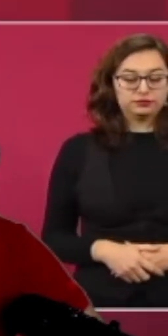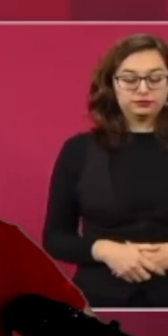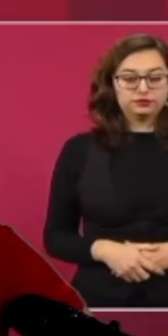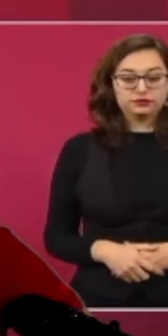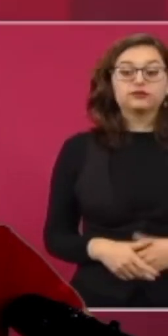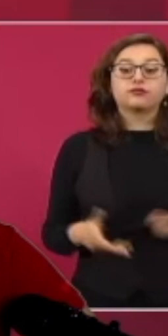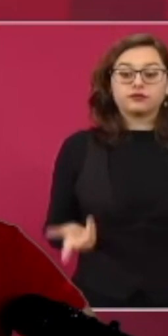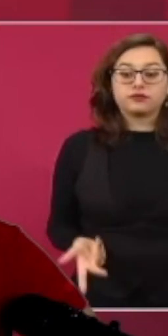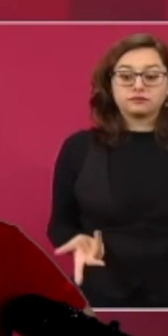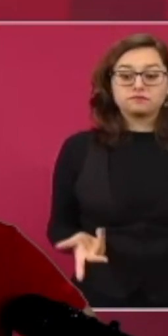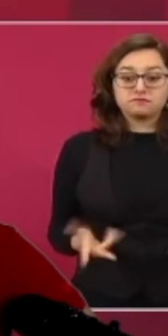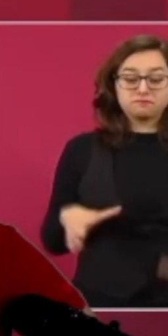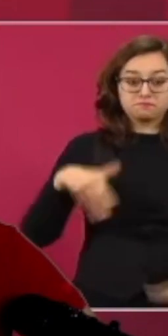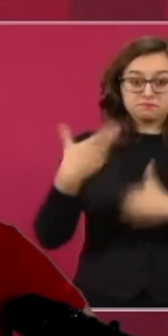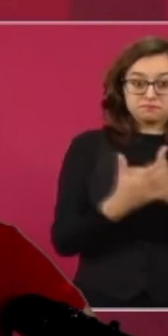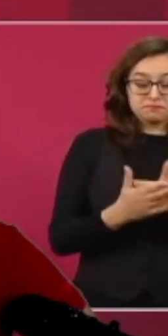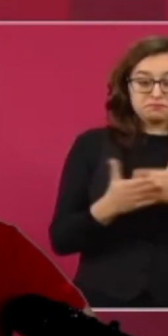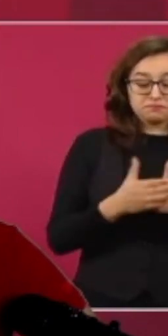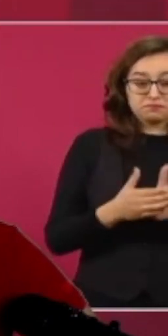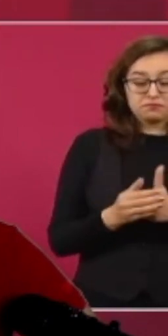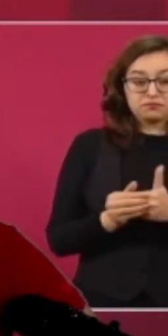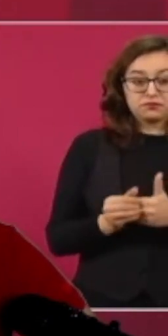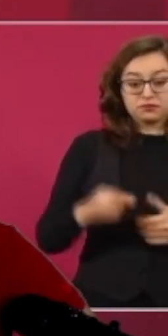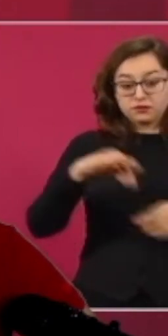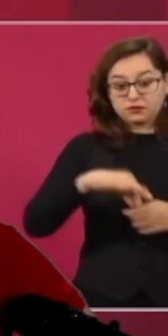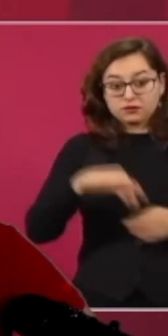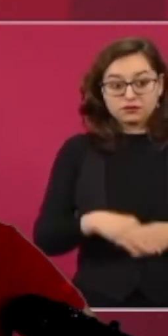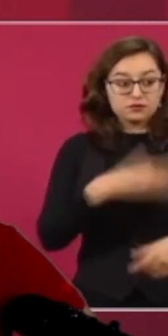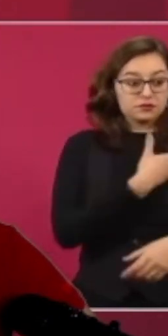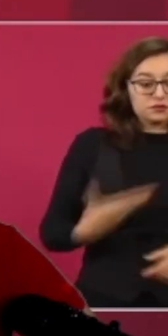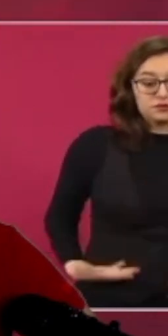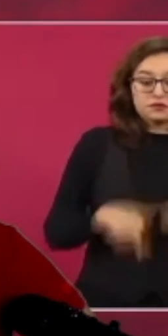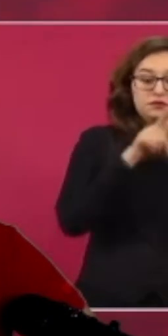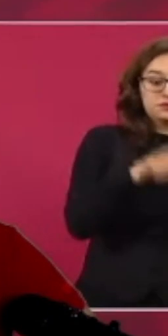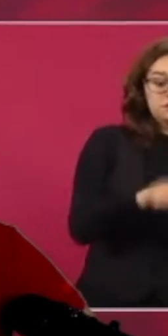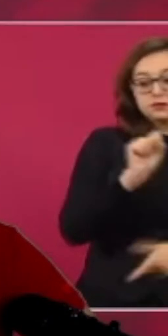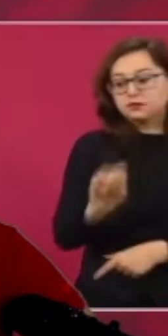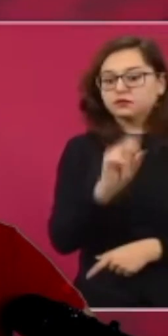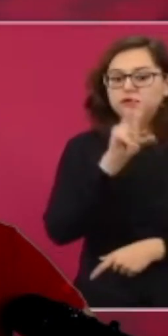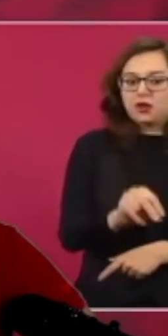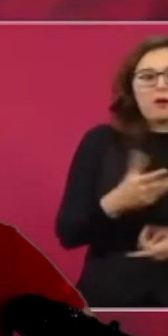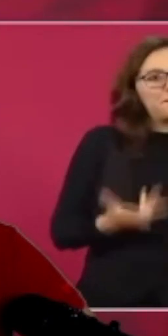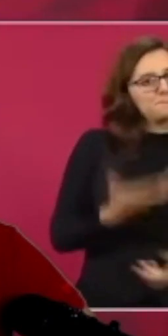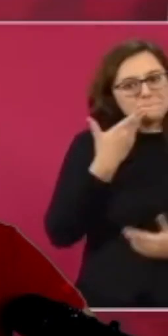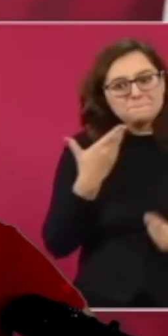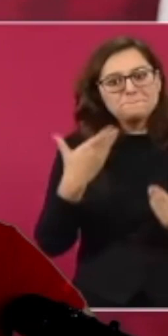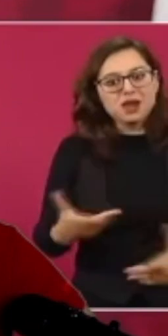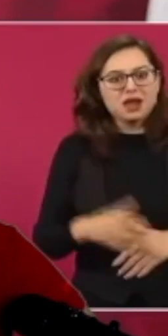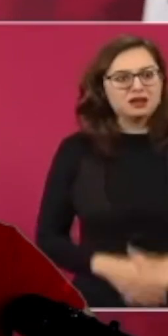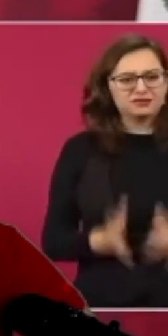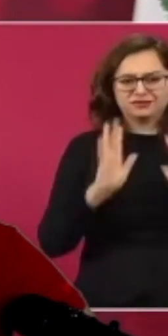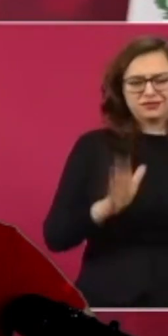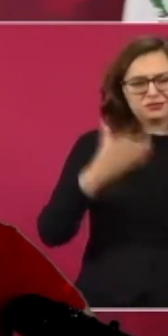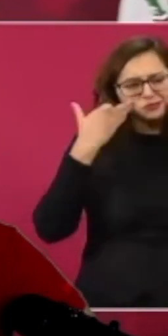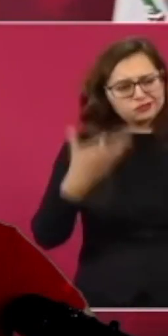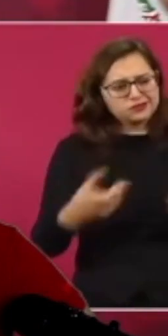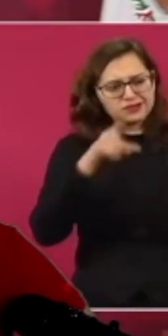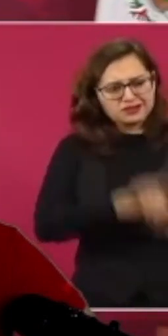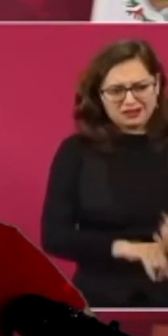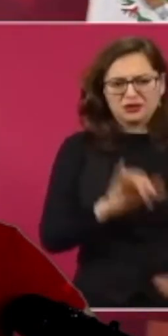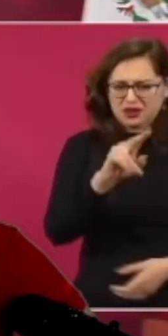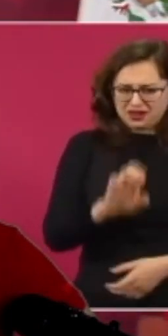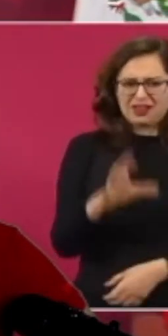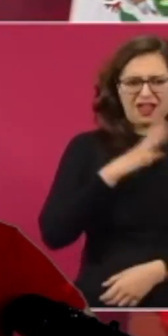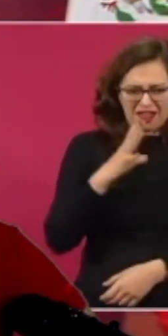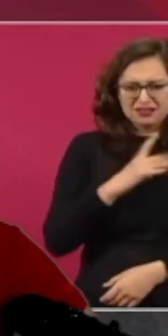Entonces es un buen ejercicio, y ya está demostrado de que sí tienen recursos para llevar a cabo